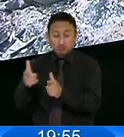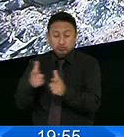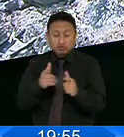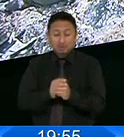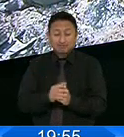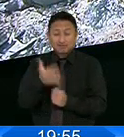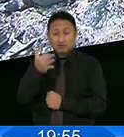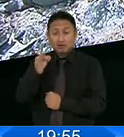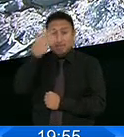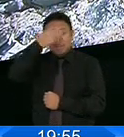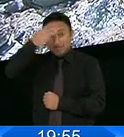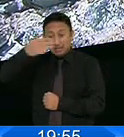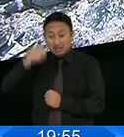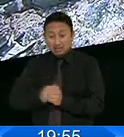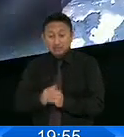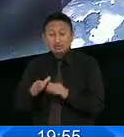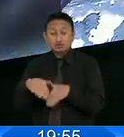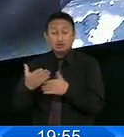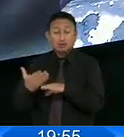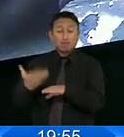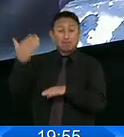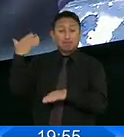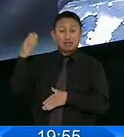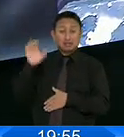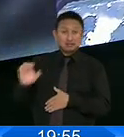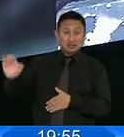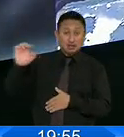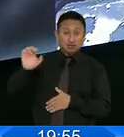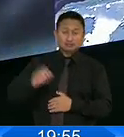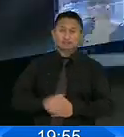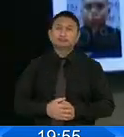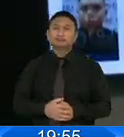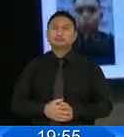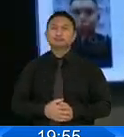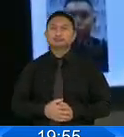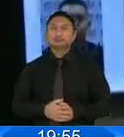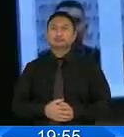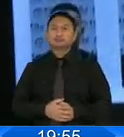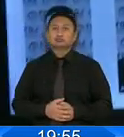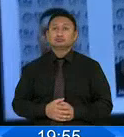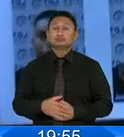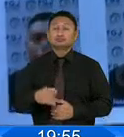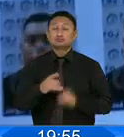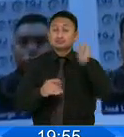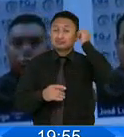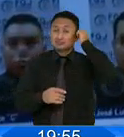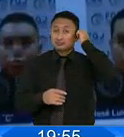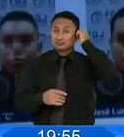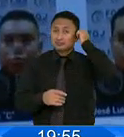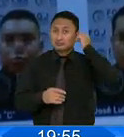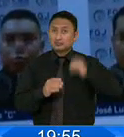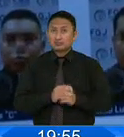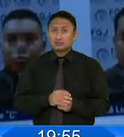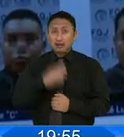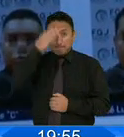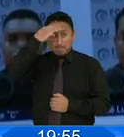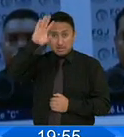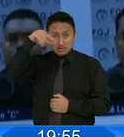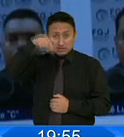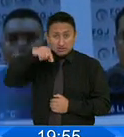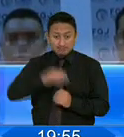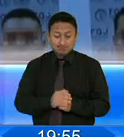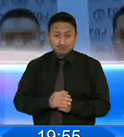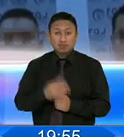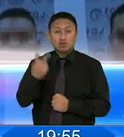19 migrantes ocurrida el pasado enero. En México, la Fiscalía General del Estado de Tamaulipas capturó a